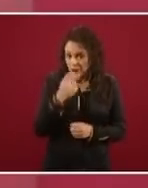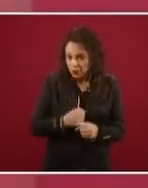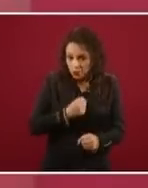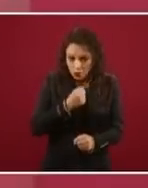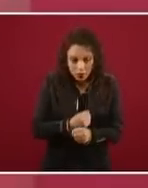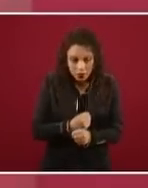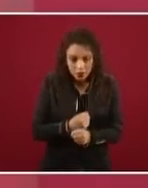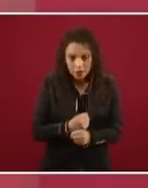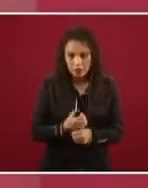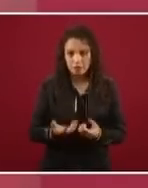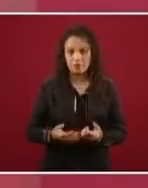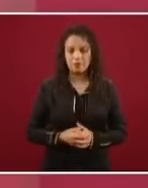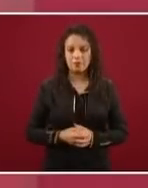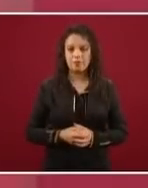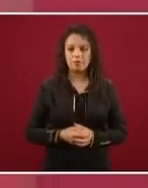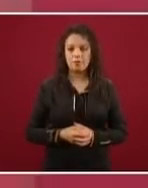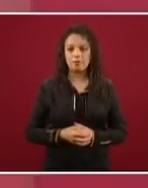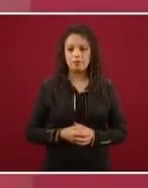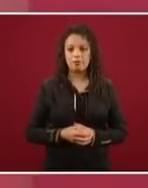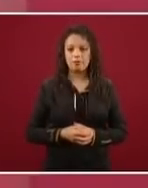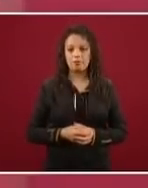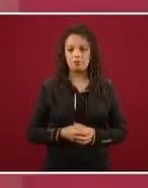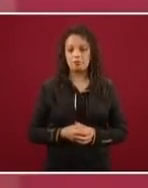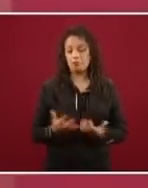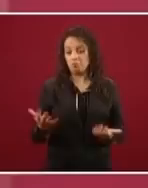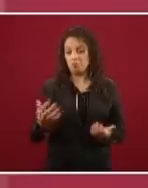y repito en 1900